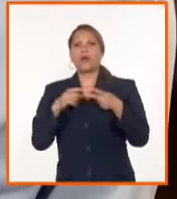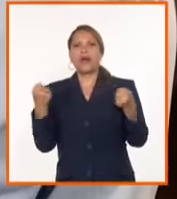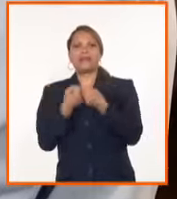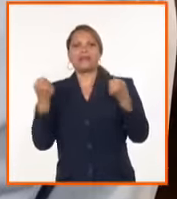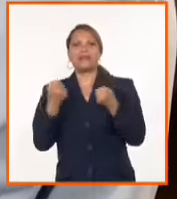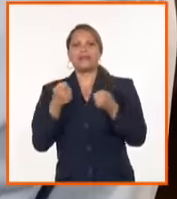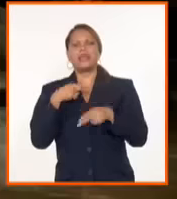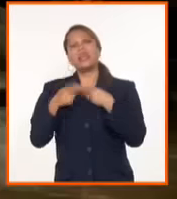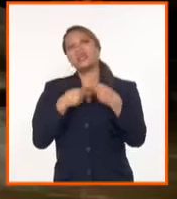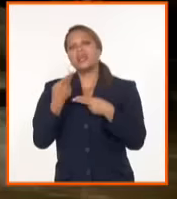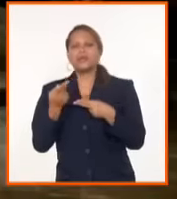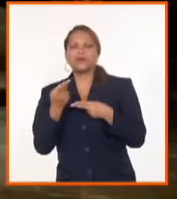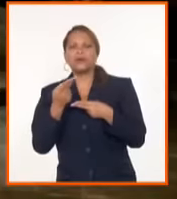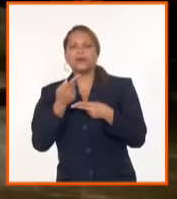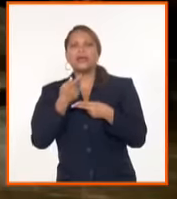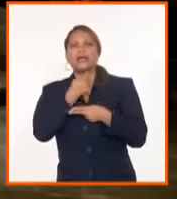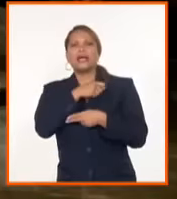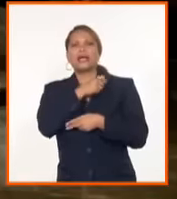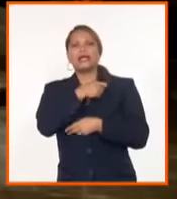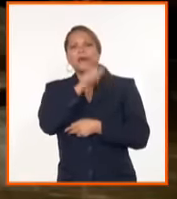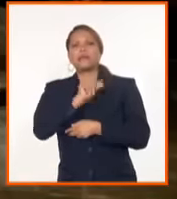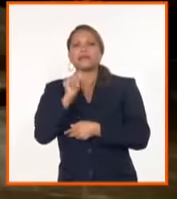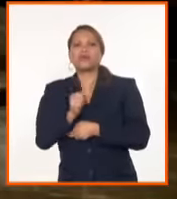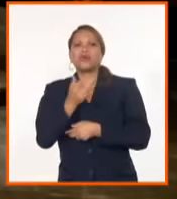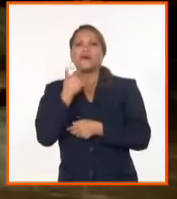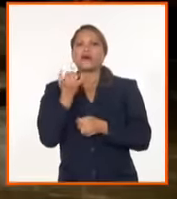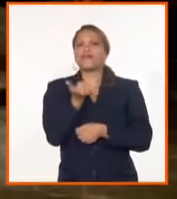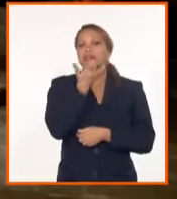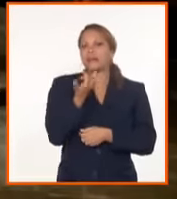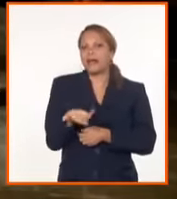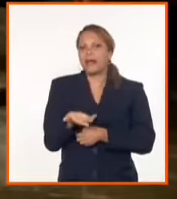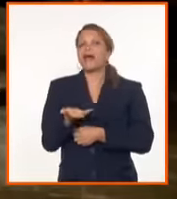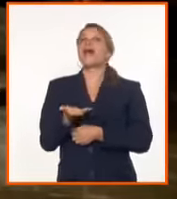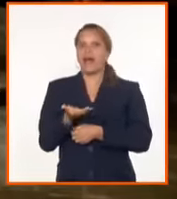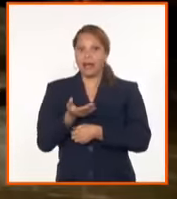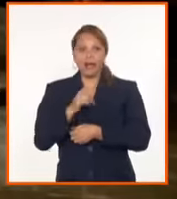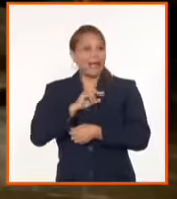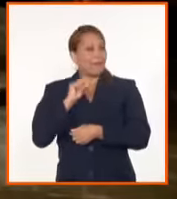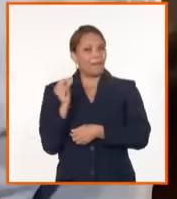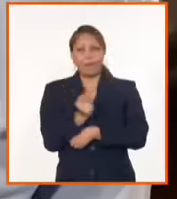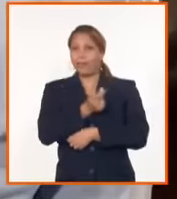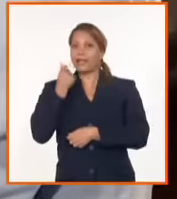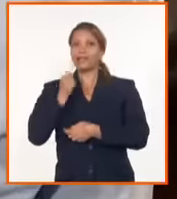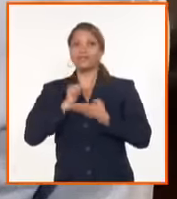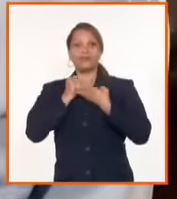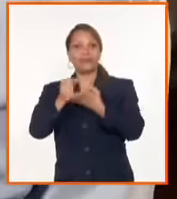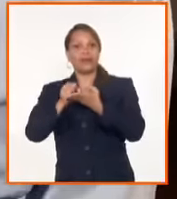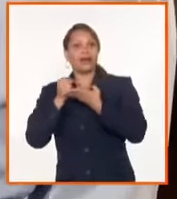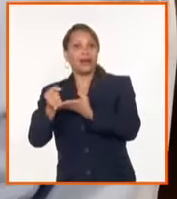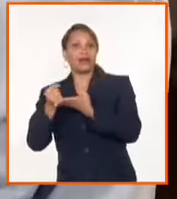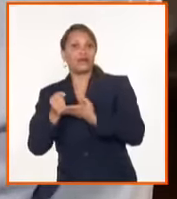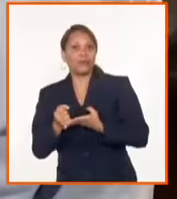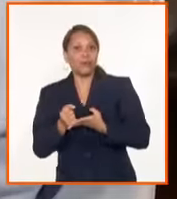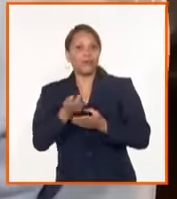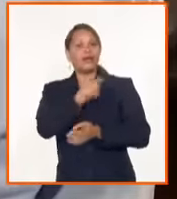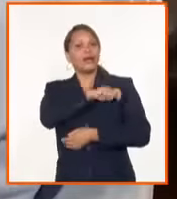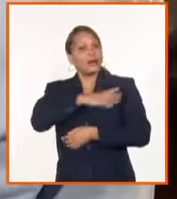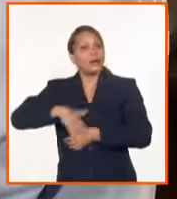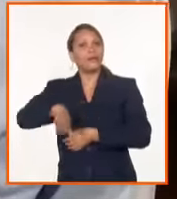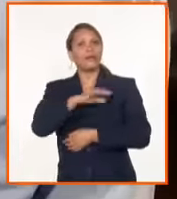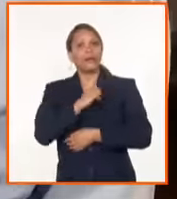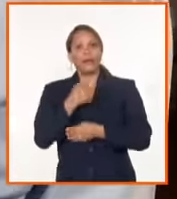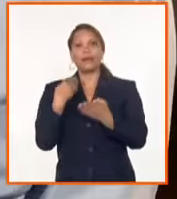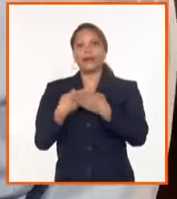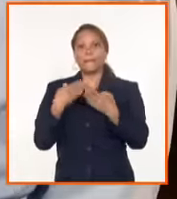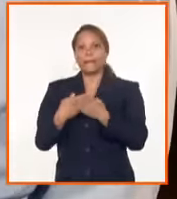ha hecho con la gente que han sufrido de esos desastres? No ha existido enseguida solidaridad desde las instituciones estatales y desde el pueblo y no se ha trabajado